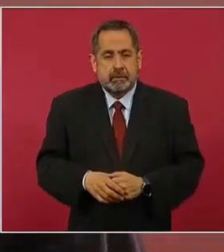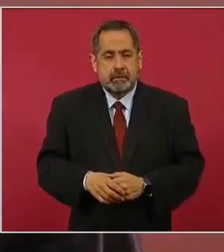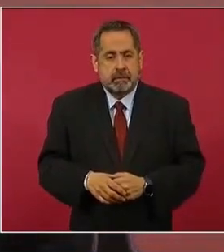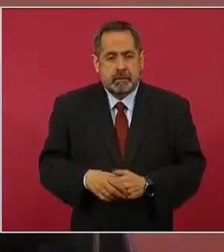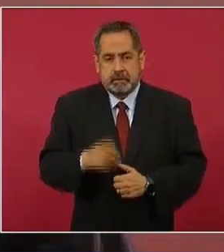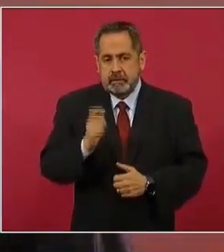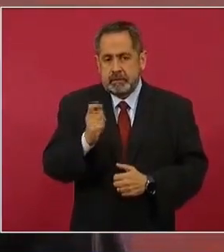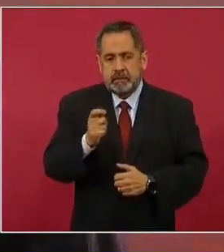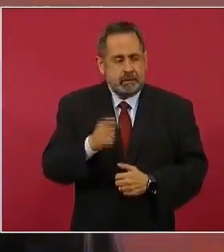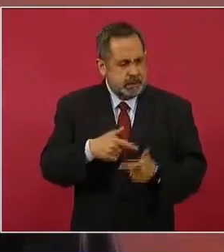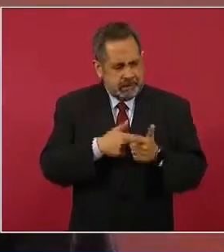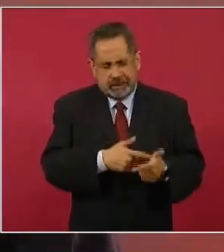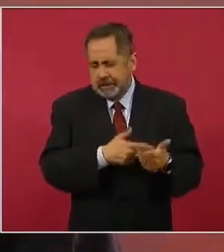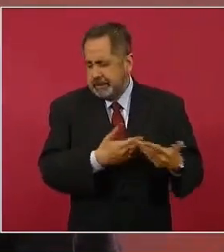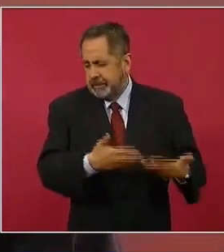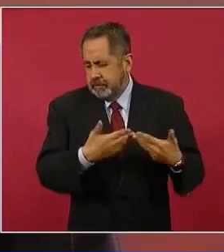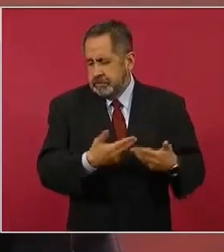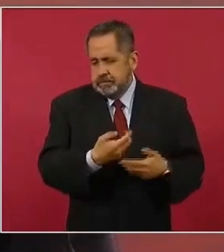Entonces síguele,